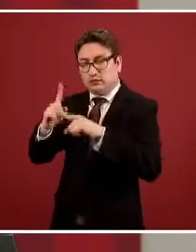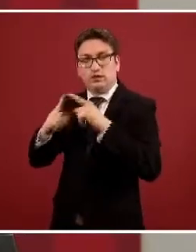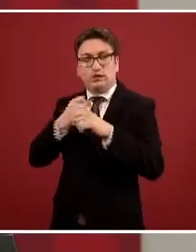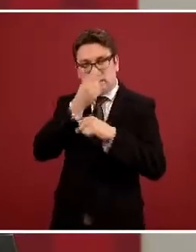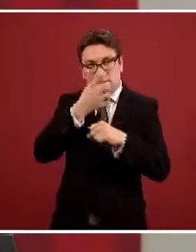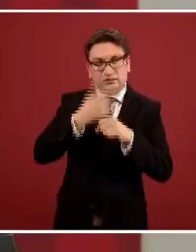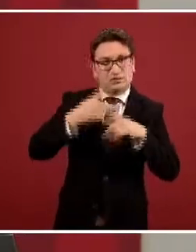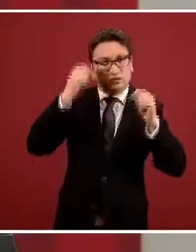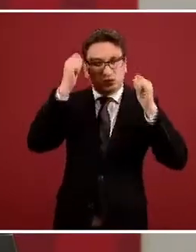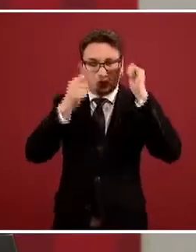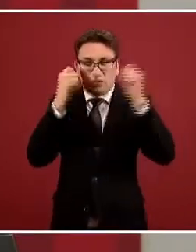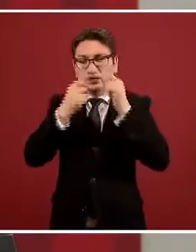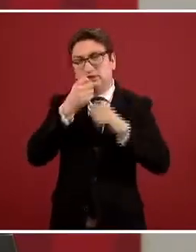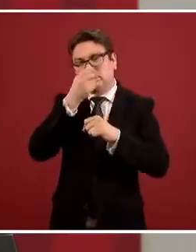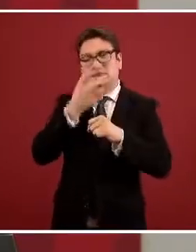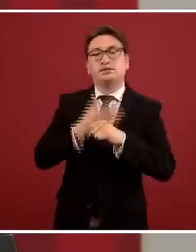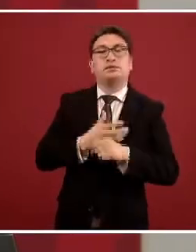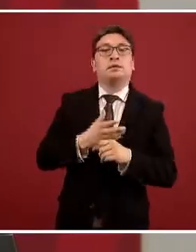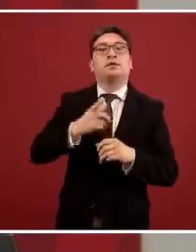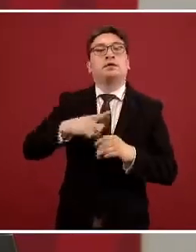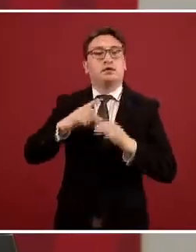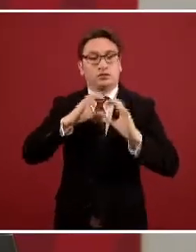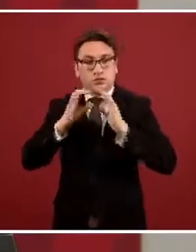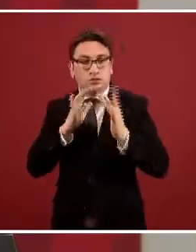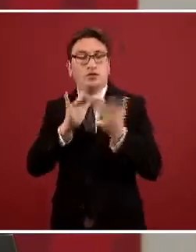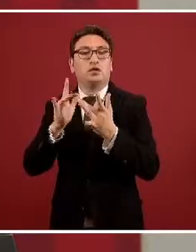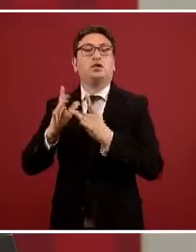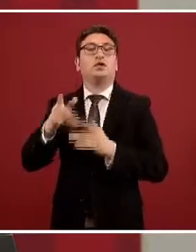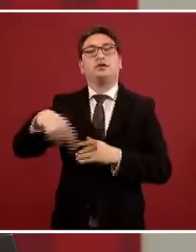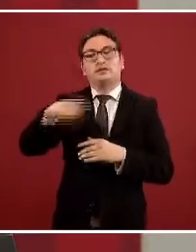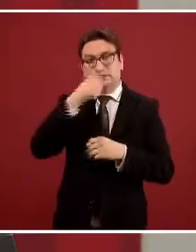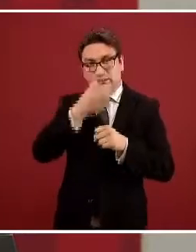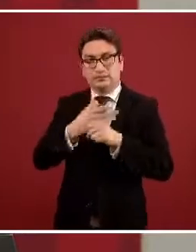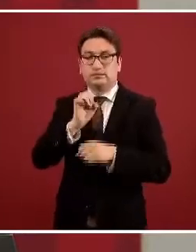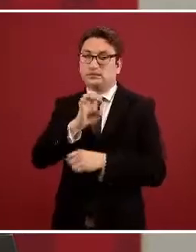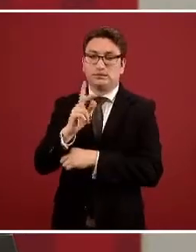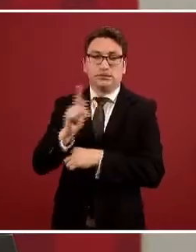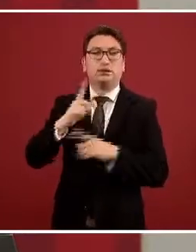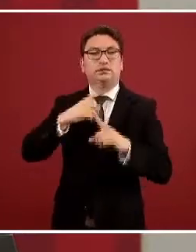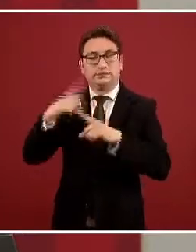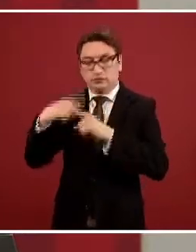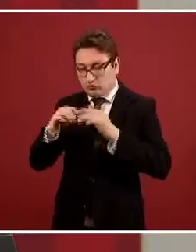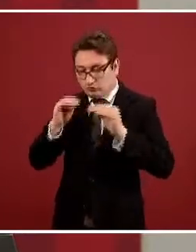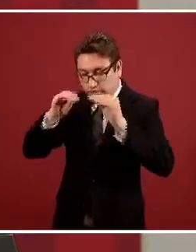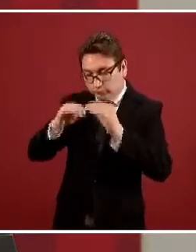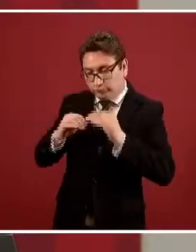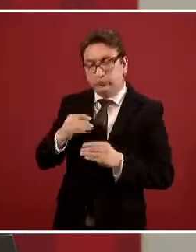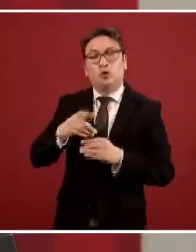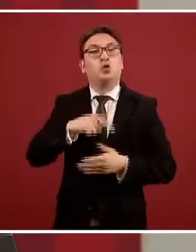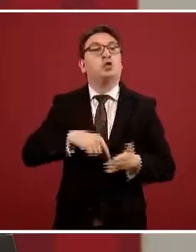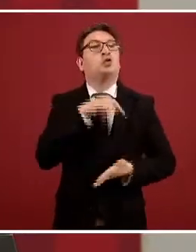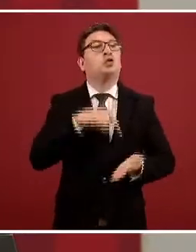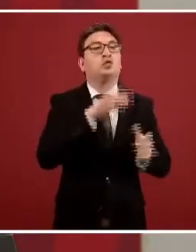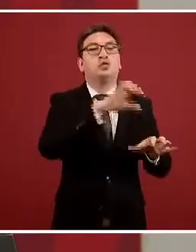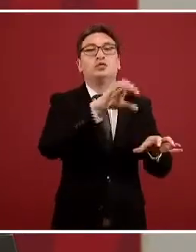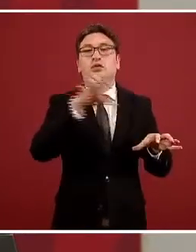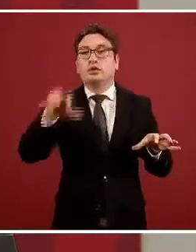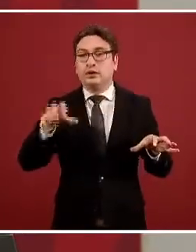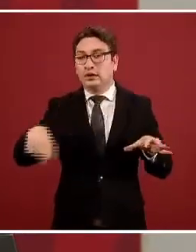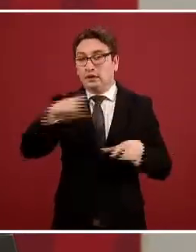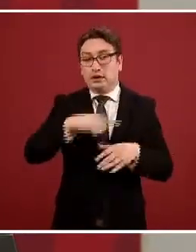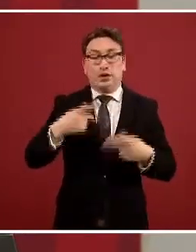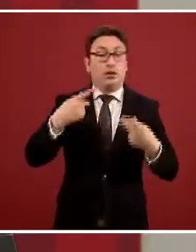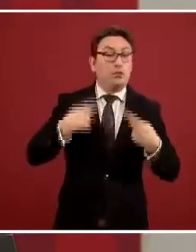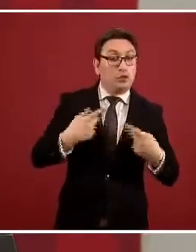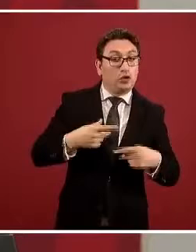Secretaría de Turismo, Secretaría de Comunicaciones, Secretaría de Educación Pública, y para cada espacio físico donde hay una entidad